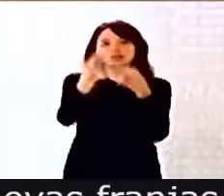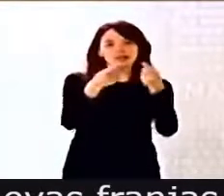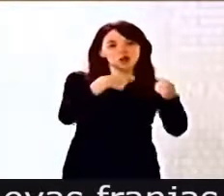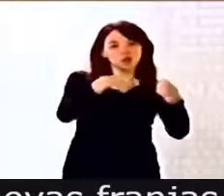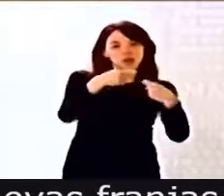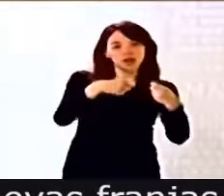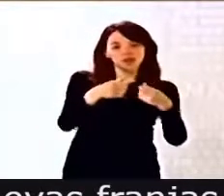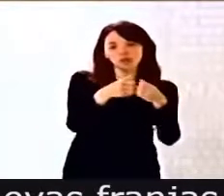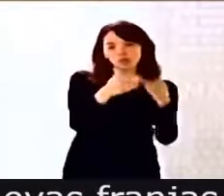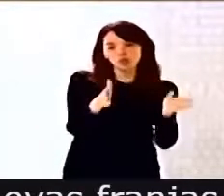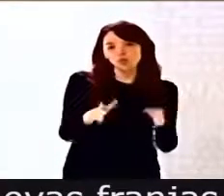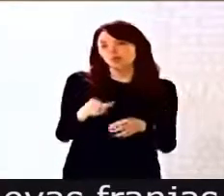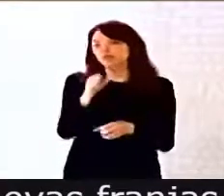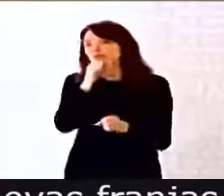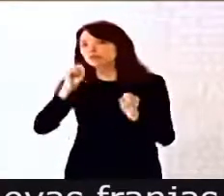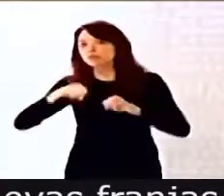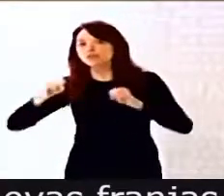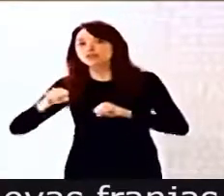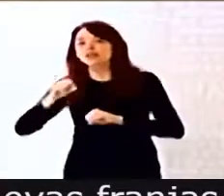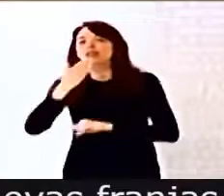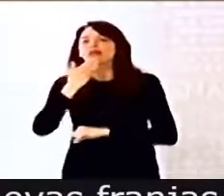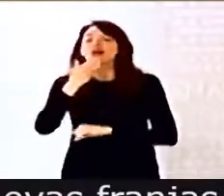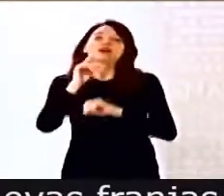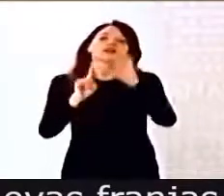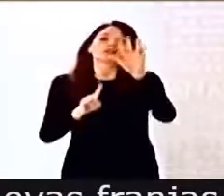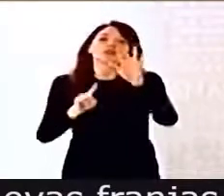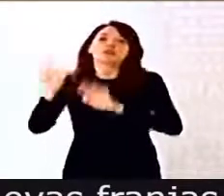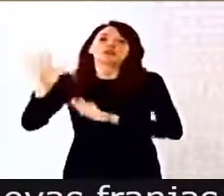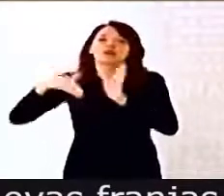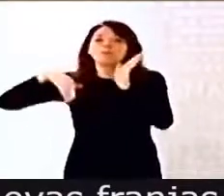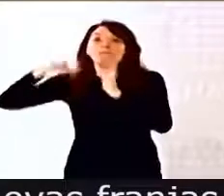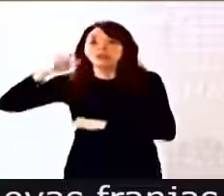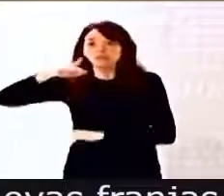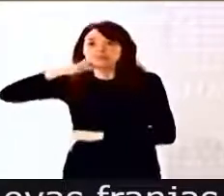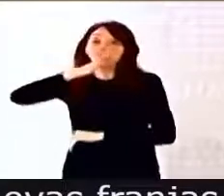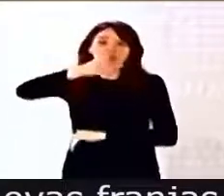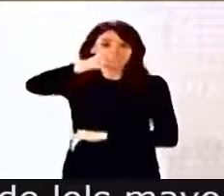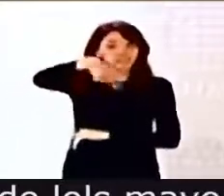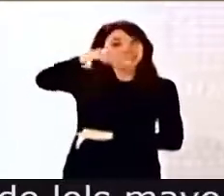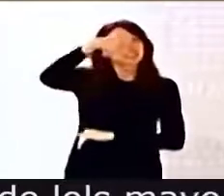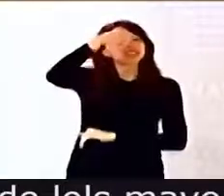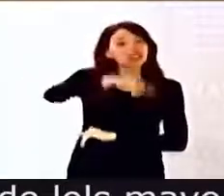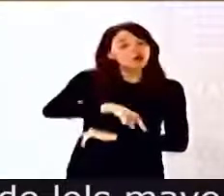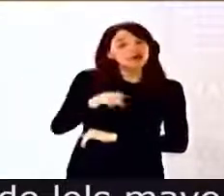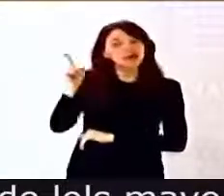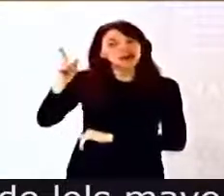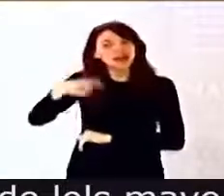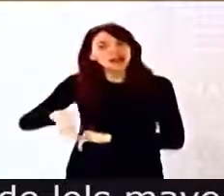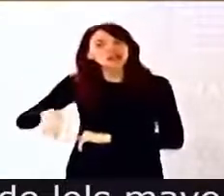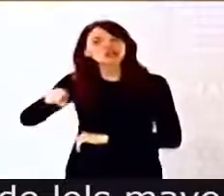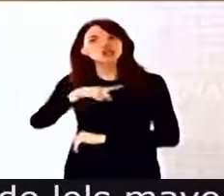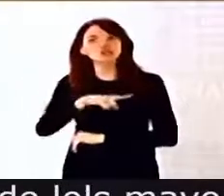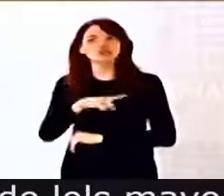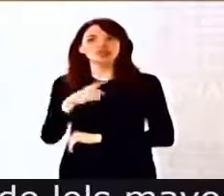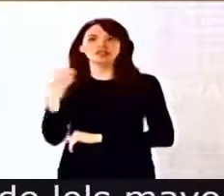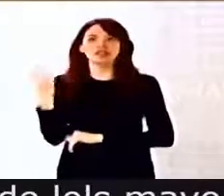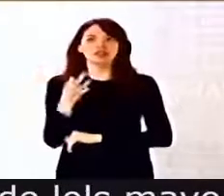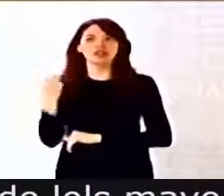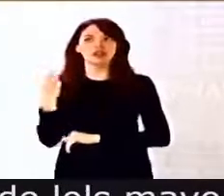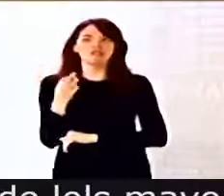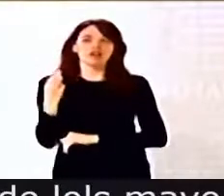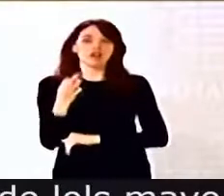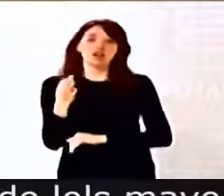comercial de los mayores de 65 años que saben, como les he dicho, que tienen que tener